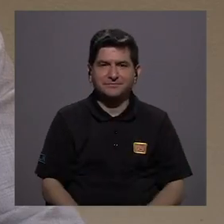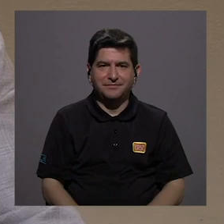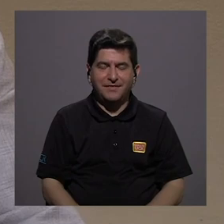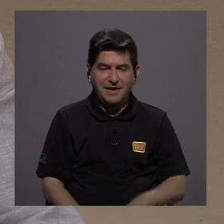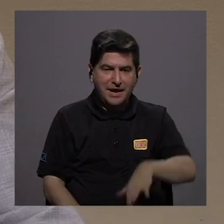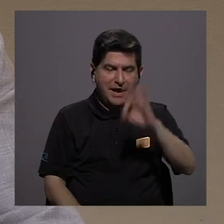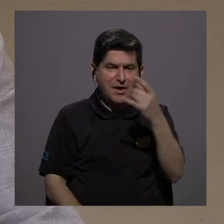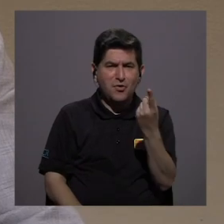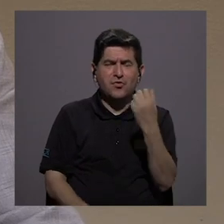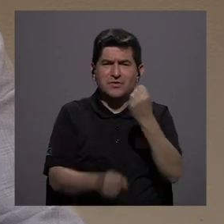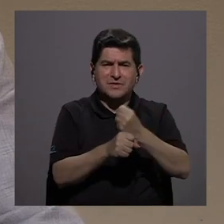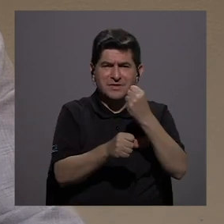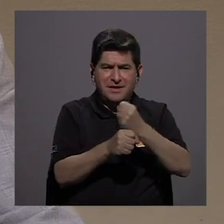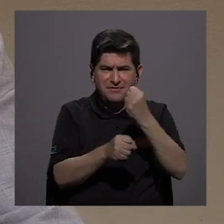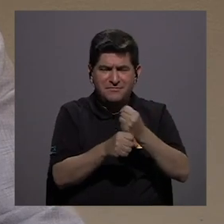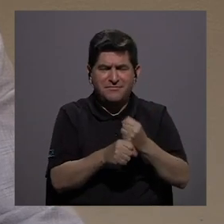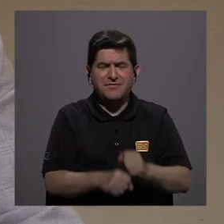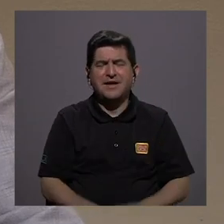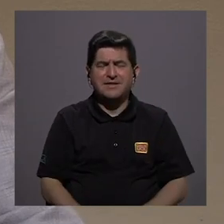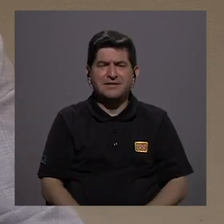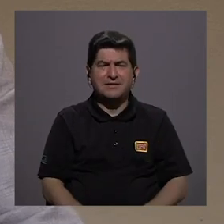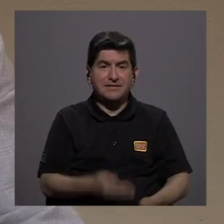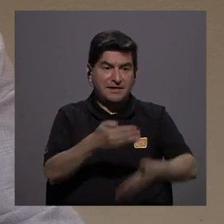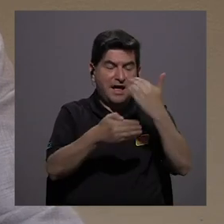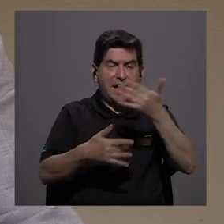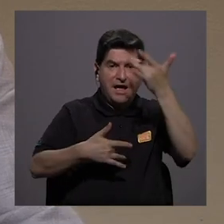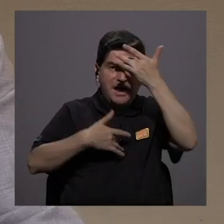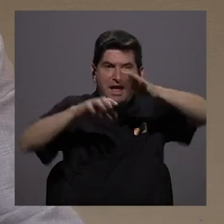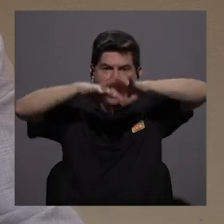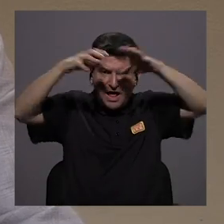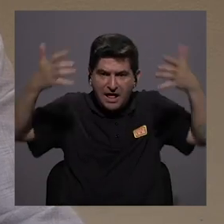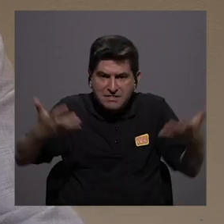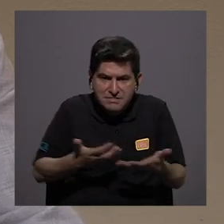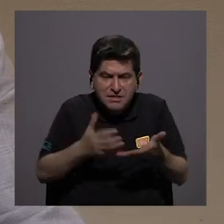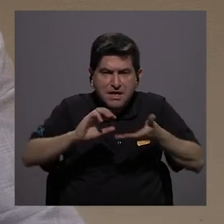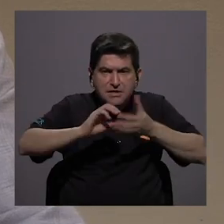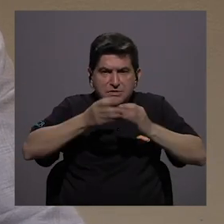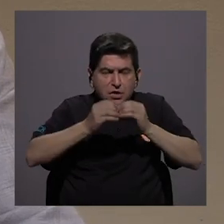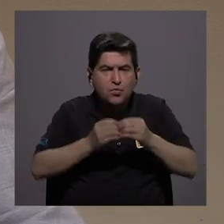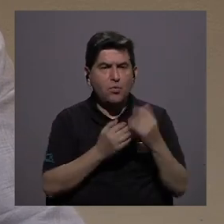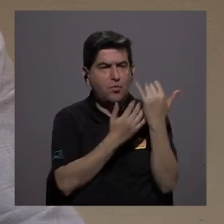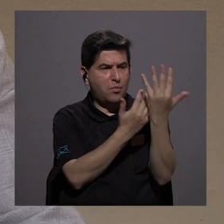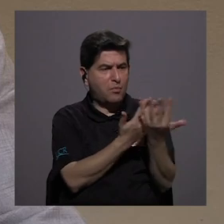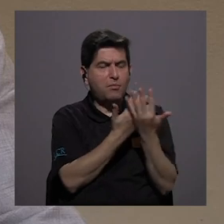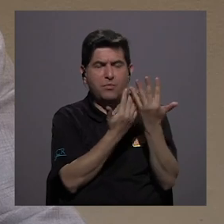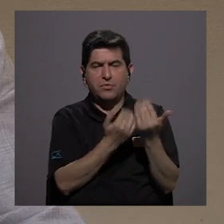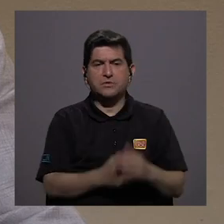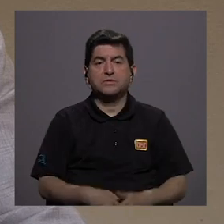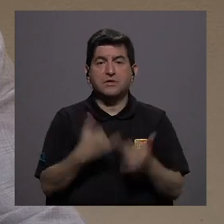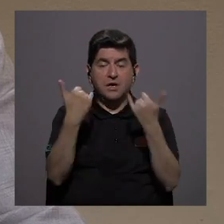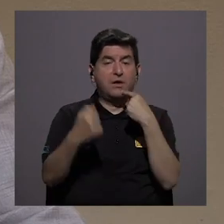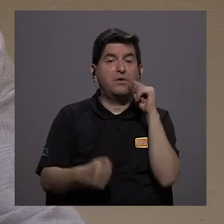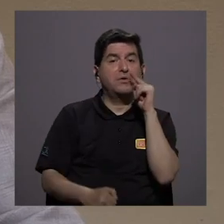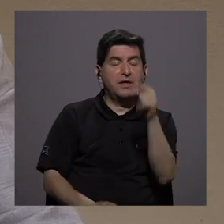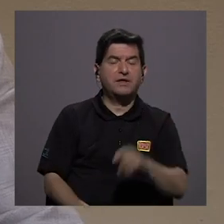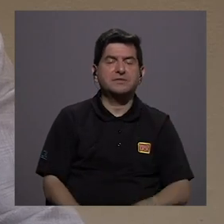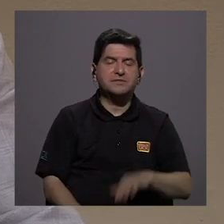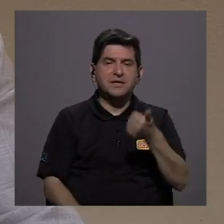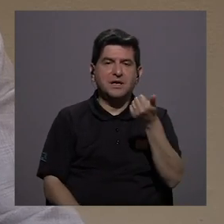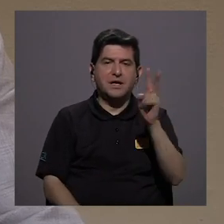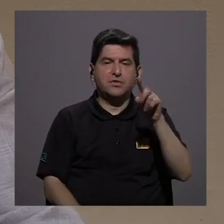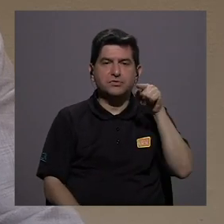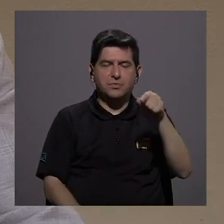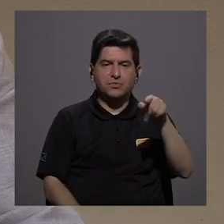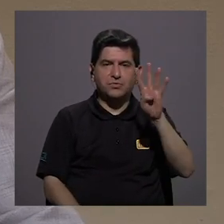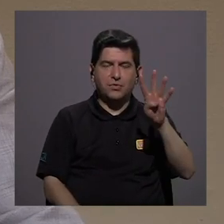nos encontramos un desempleo antes de pandemia en números verdaderamente no esperados en su momento. Ahora usted nos daba el dato